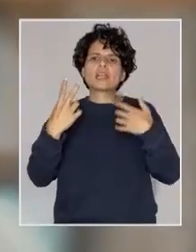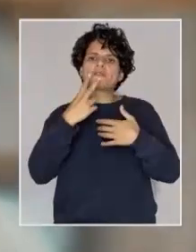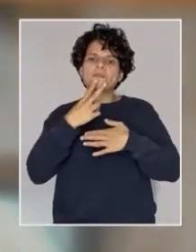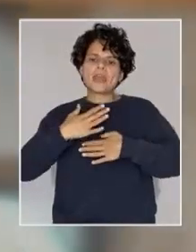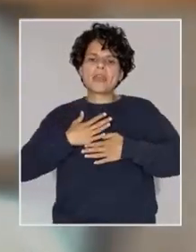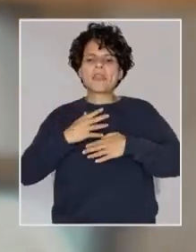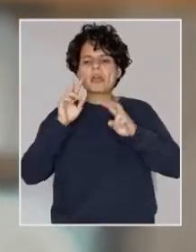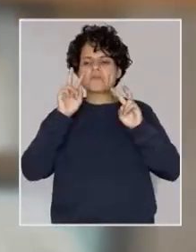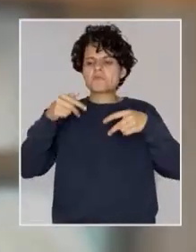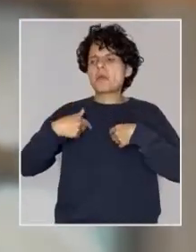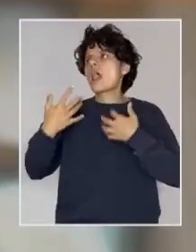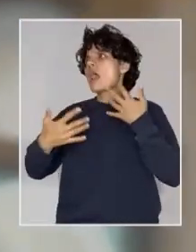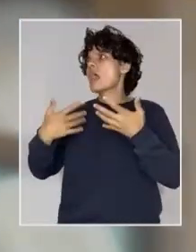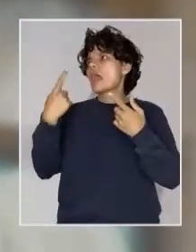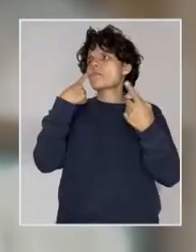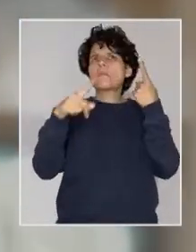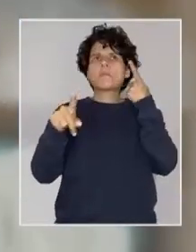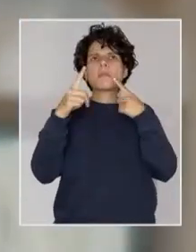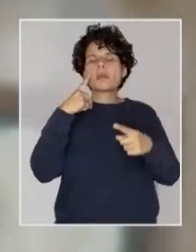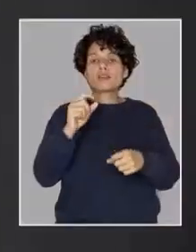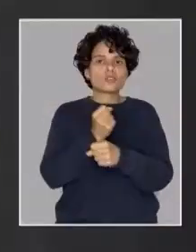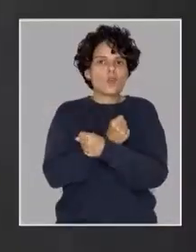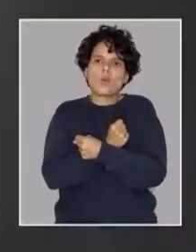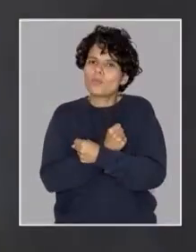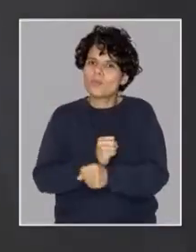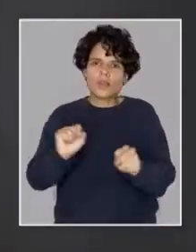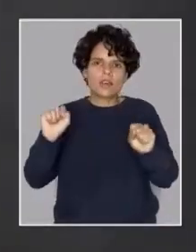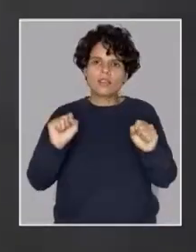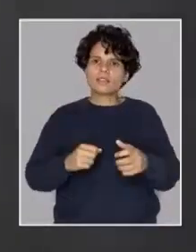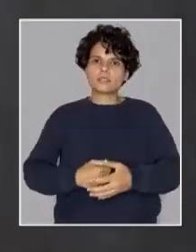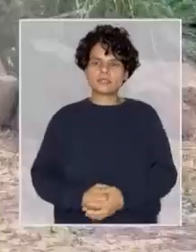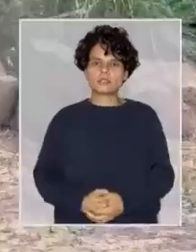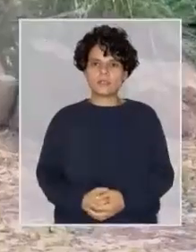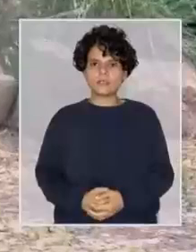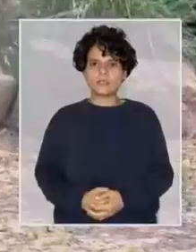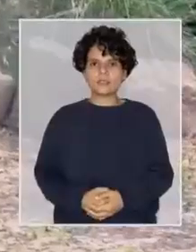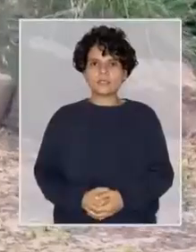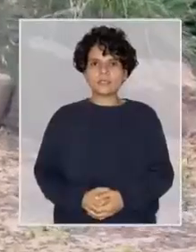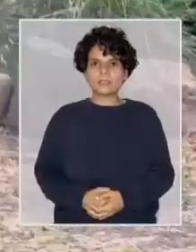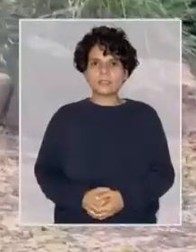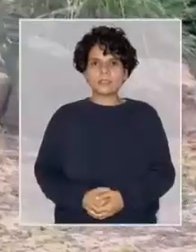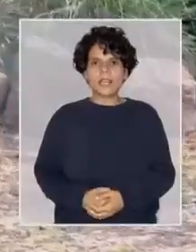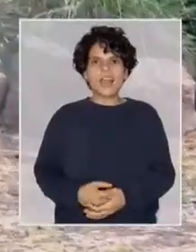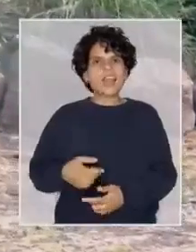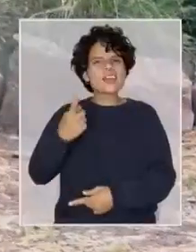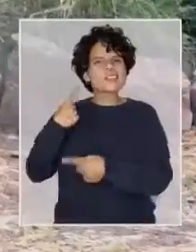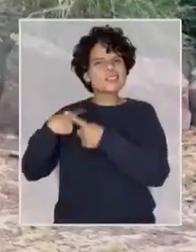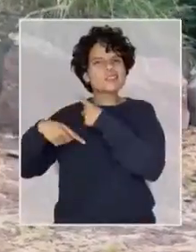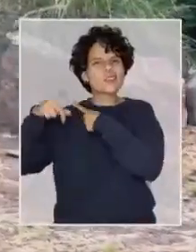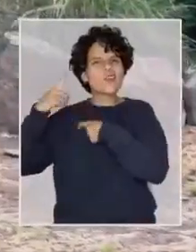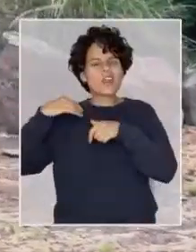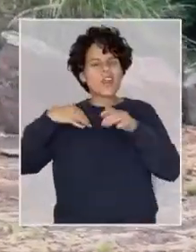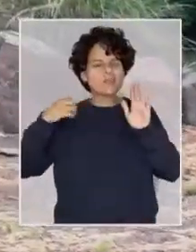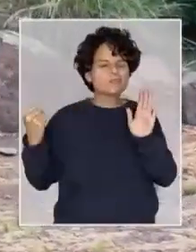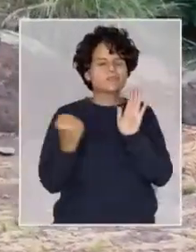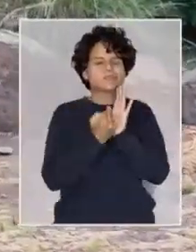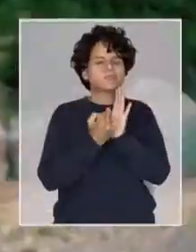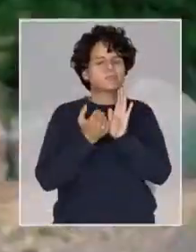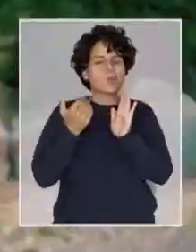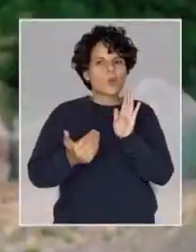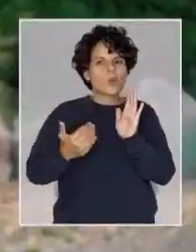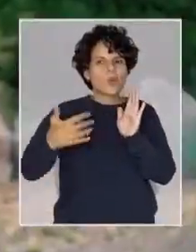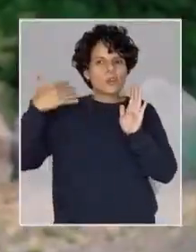que las acciones que uno hace en realidad no las puede hacer para el beneficio personal. Creo que hay momentos que